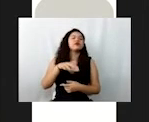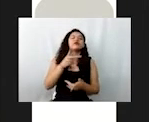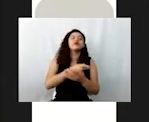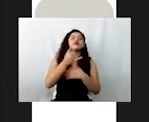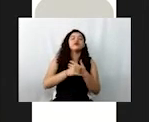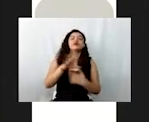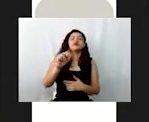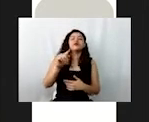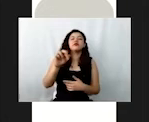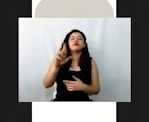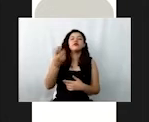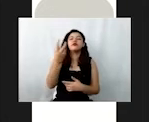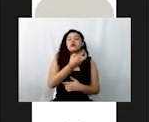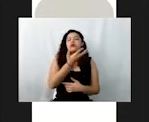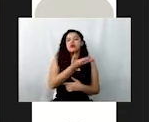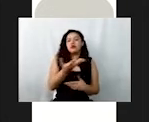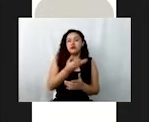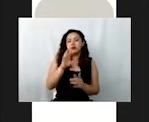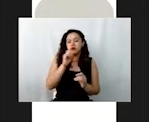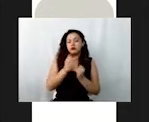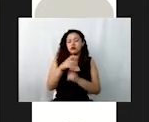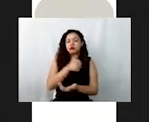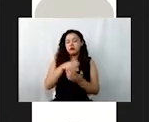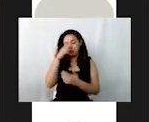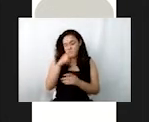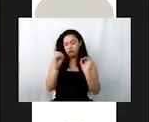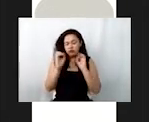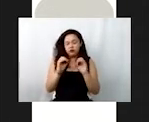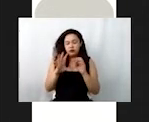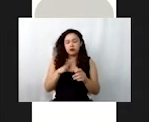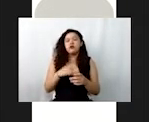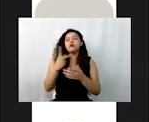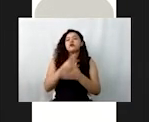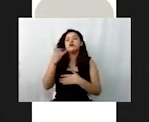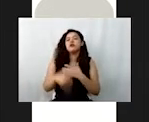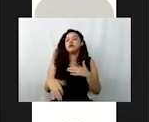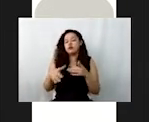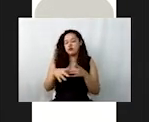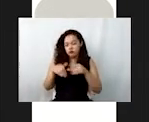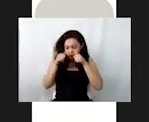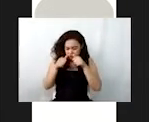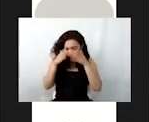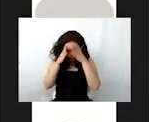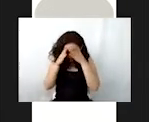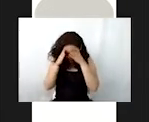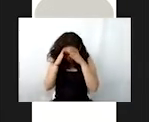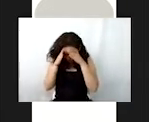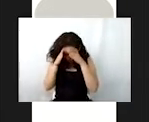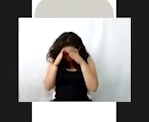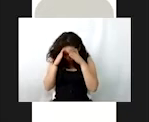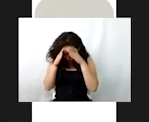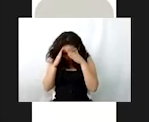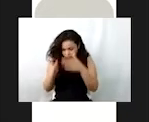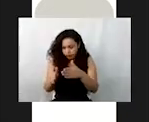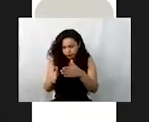Otro más que también cuenta con oficinas en la Ciudad de México es Proyecto Concentrarte. Ellos